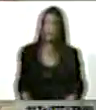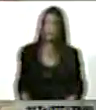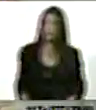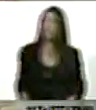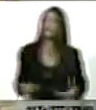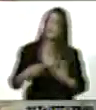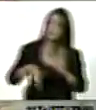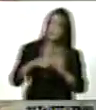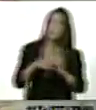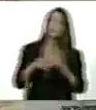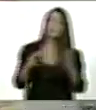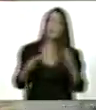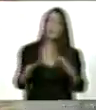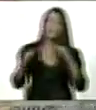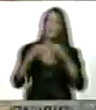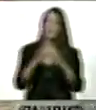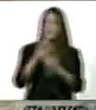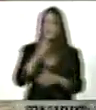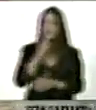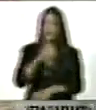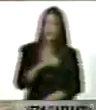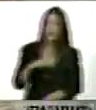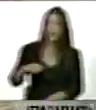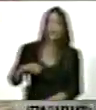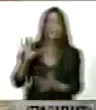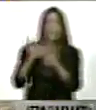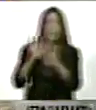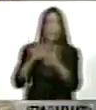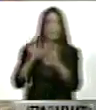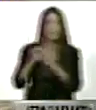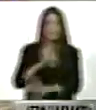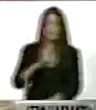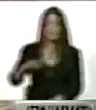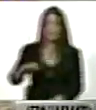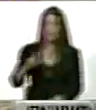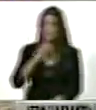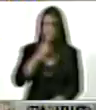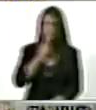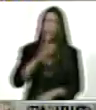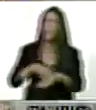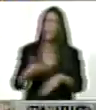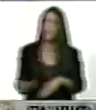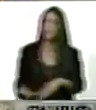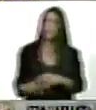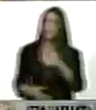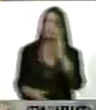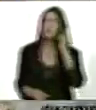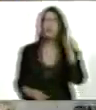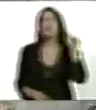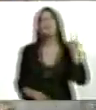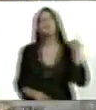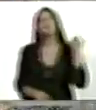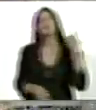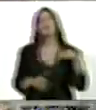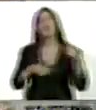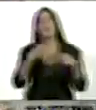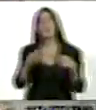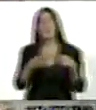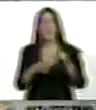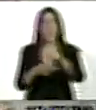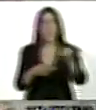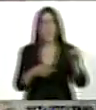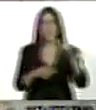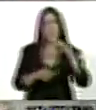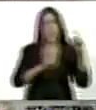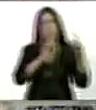Insisten en mantener las reuniones en secreto y los contactos de forma privada, porque si no, bueno, serán presa de la jauría de